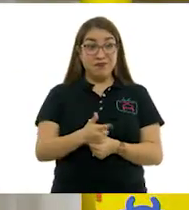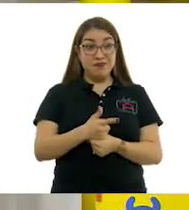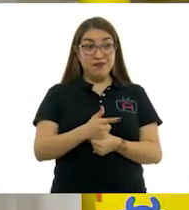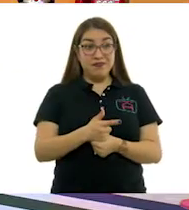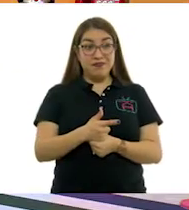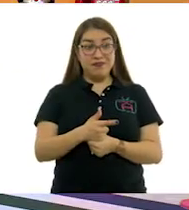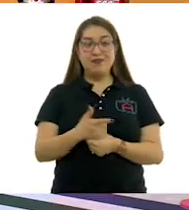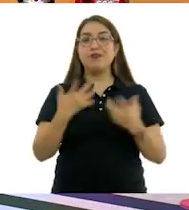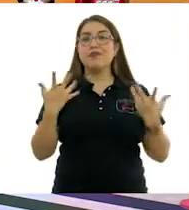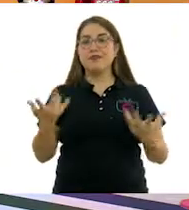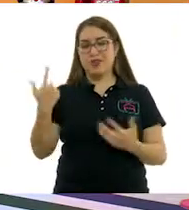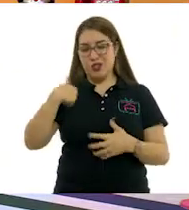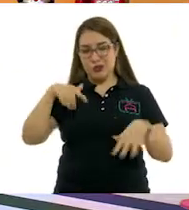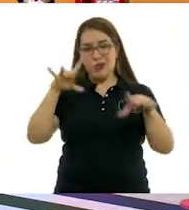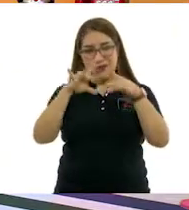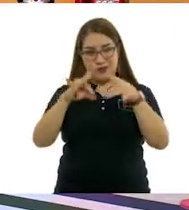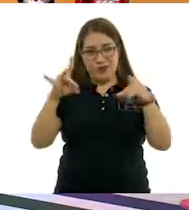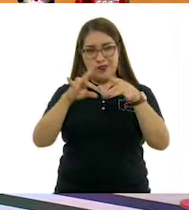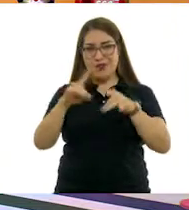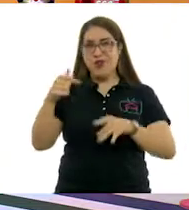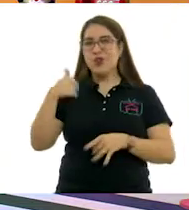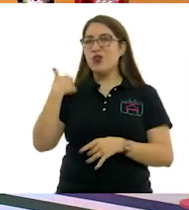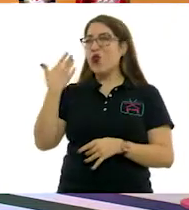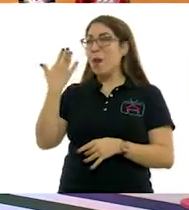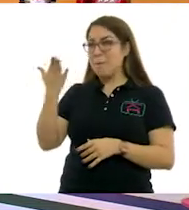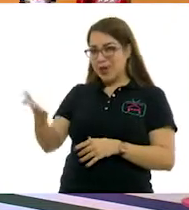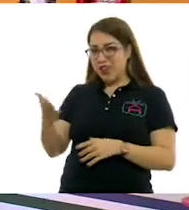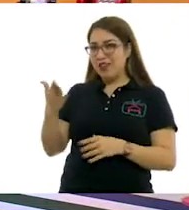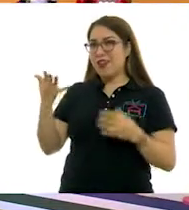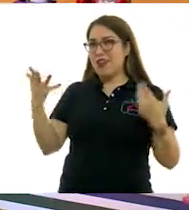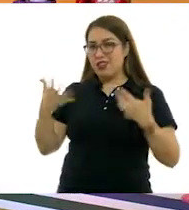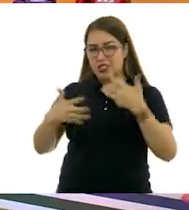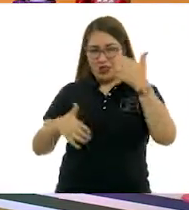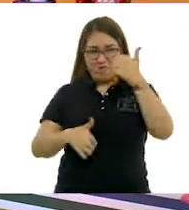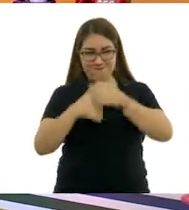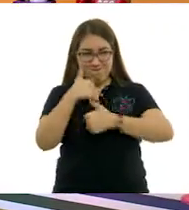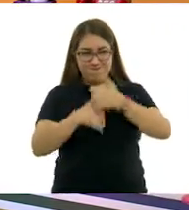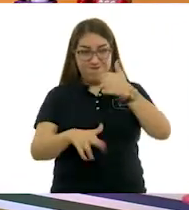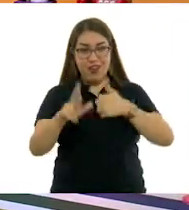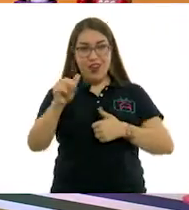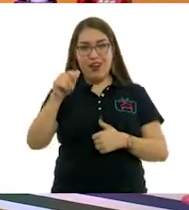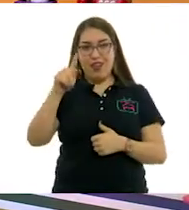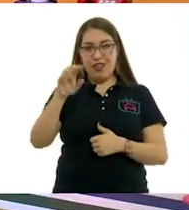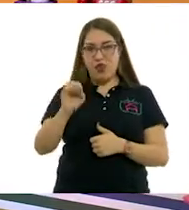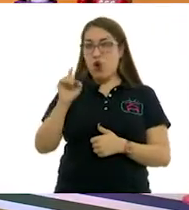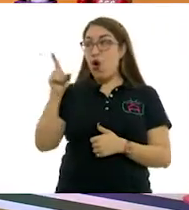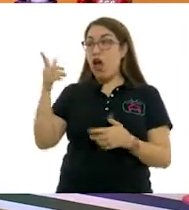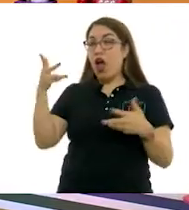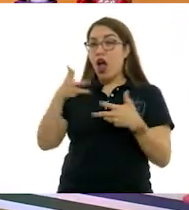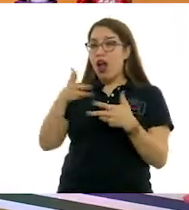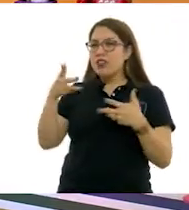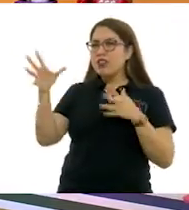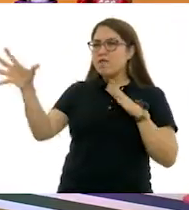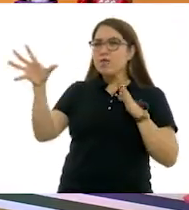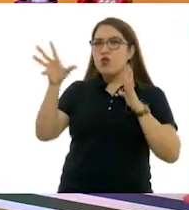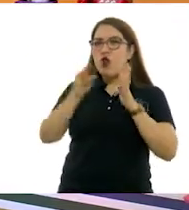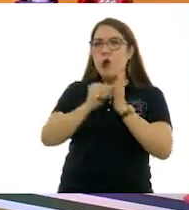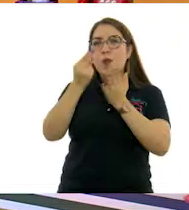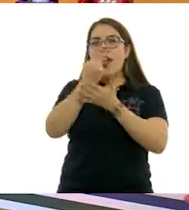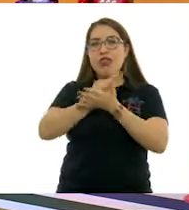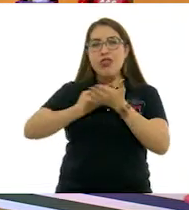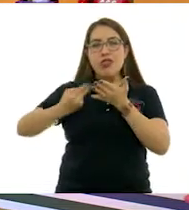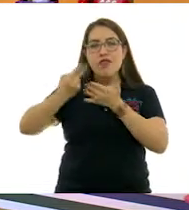no, les cuento que le pedí como parte de un reto que reproduciera una obra de alguna artista destacada, que